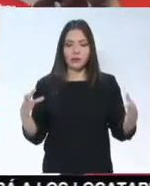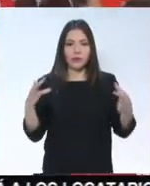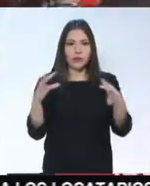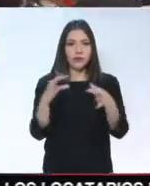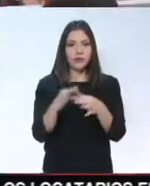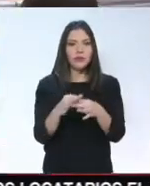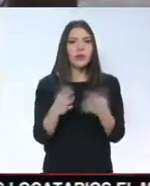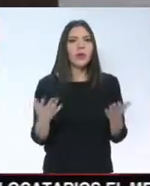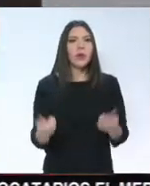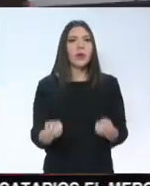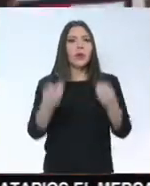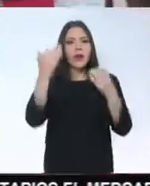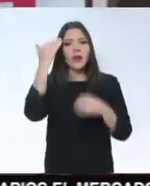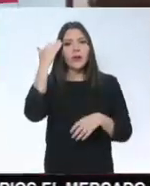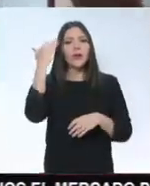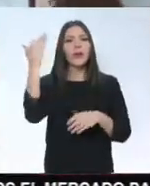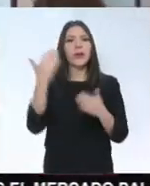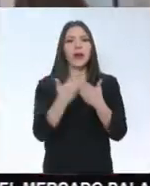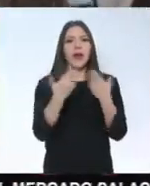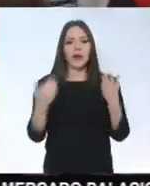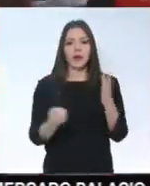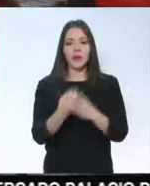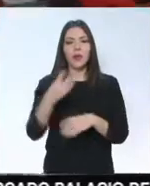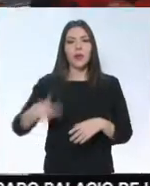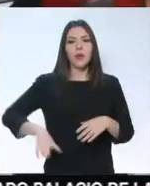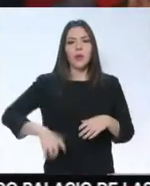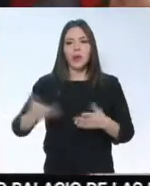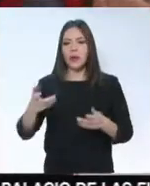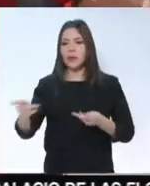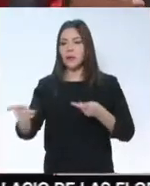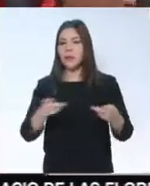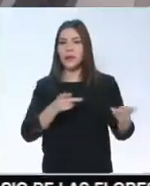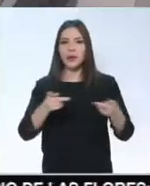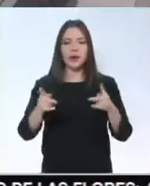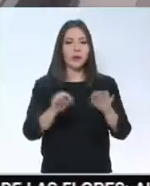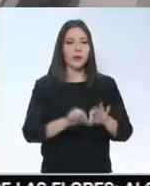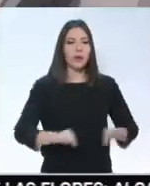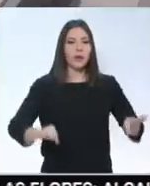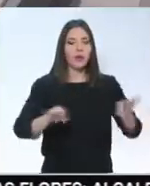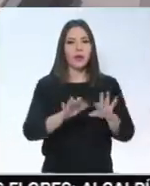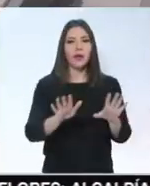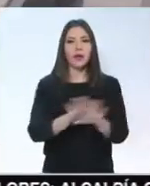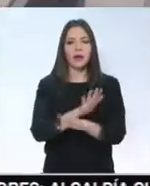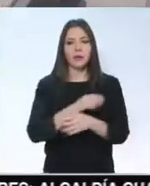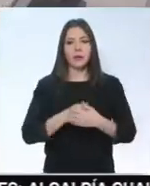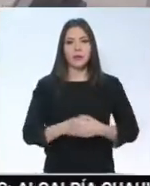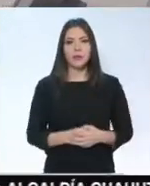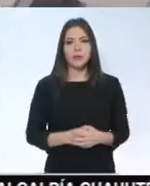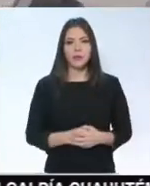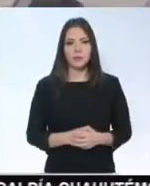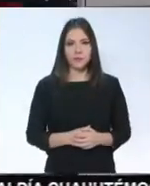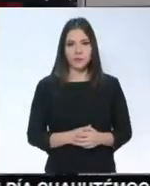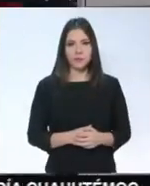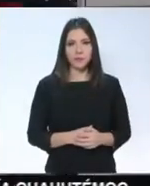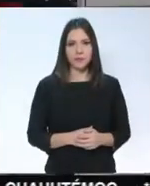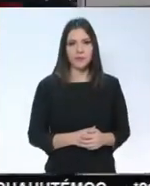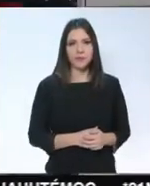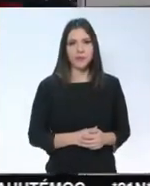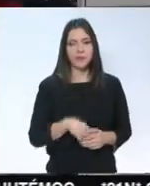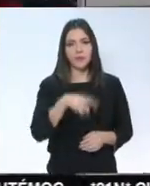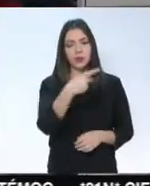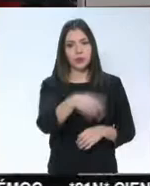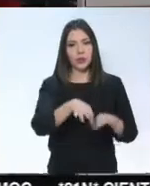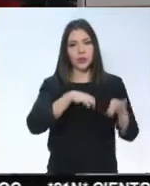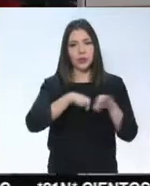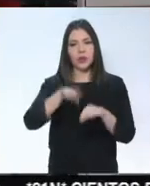la administración, a la actual administración, pues realizar esta importante fusión. Esta fue una tarea que nos